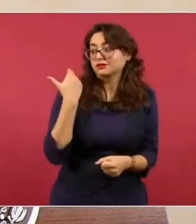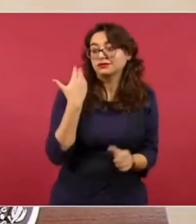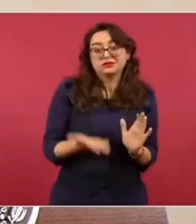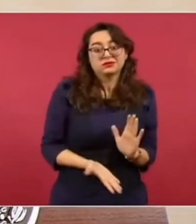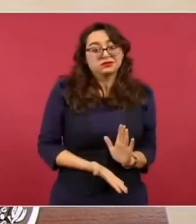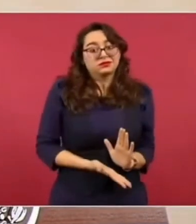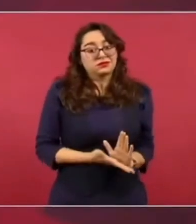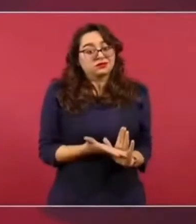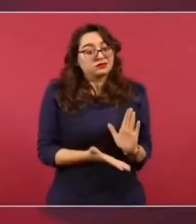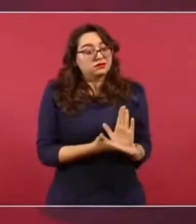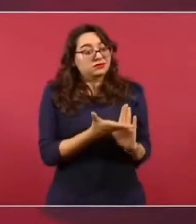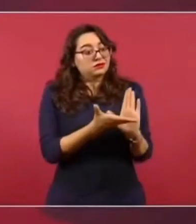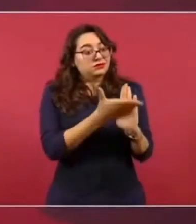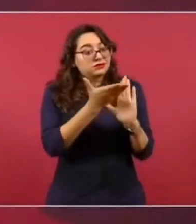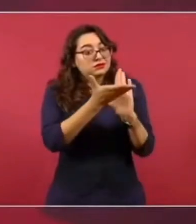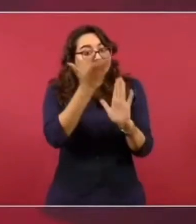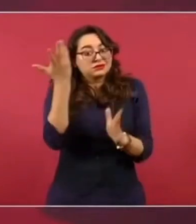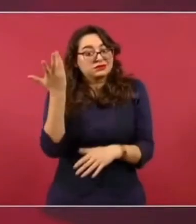Me da pena decirlo,